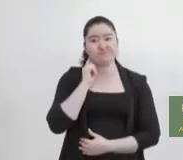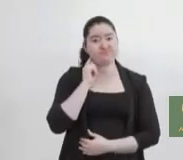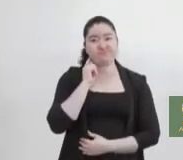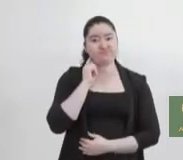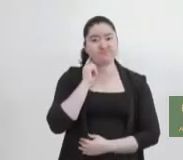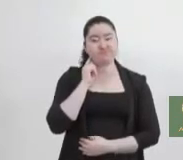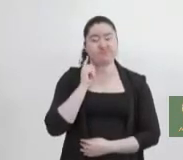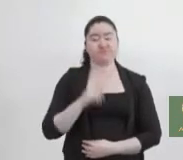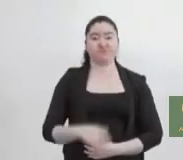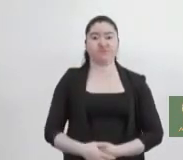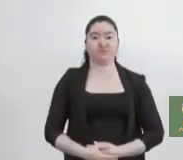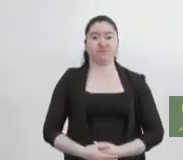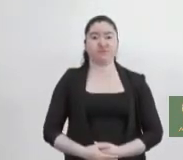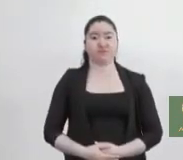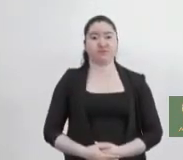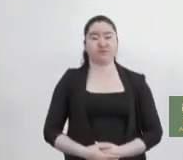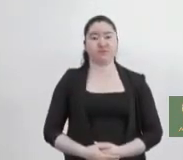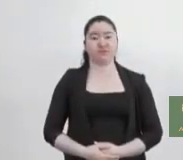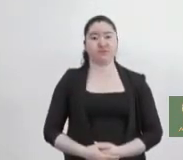estado físico,